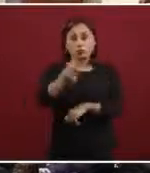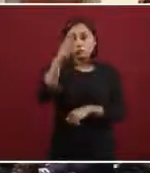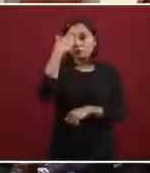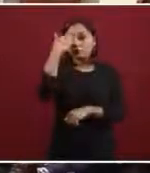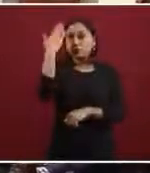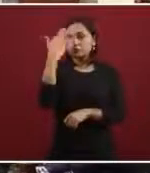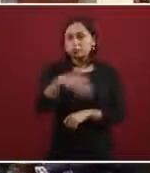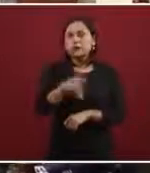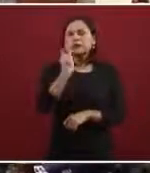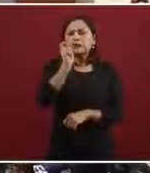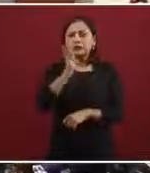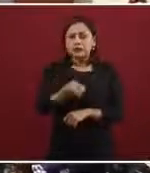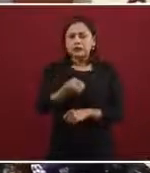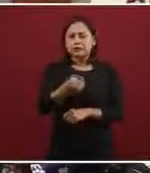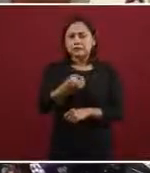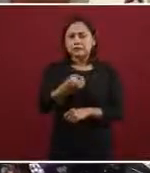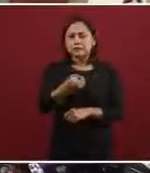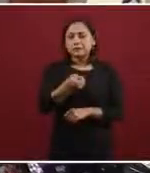bah